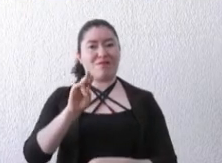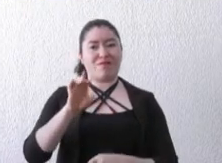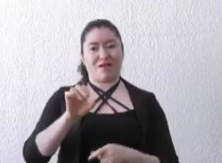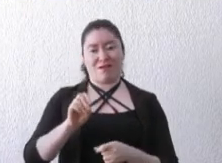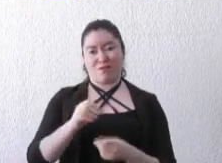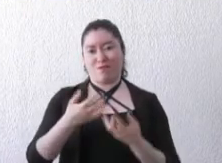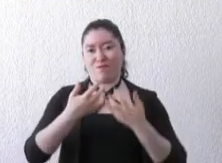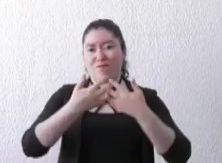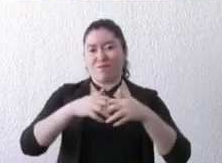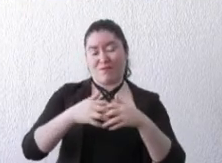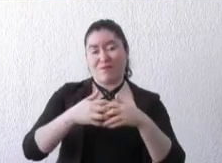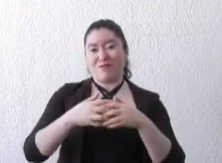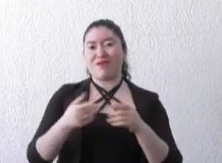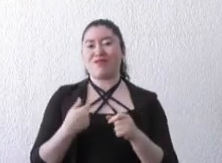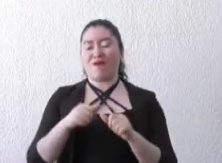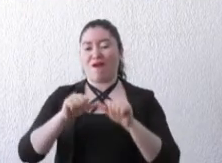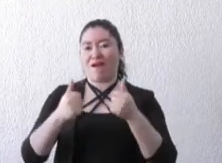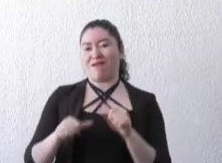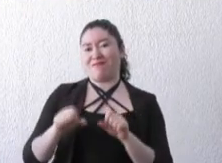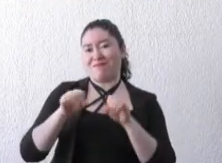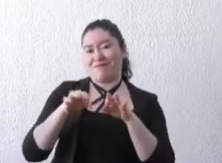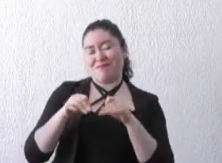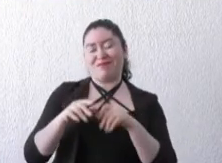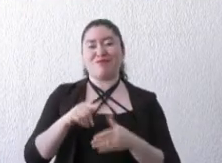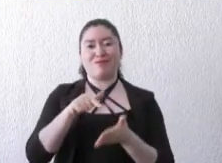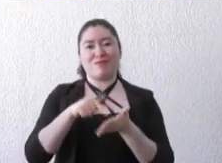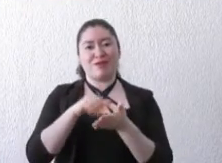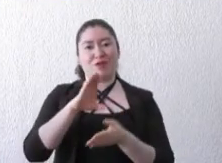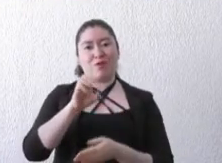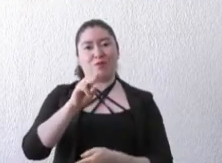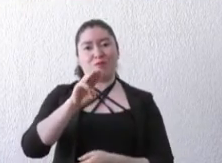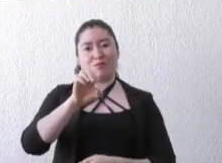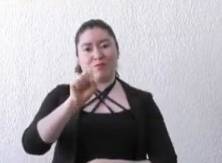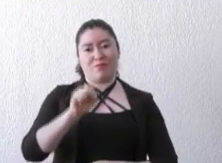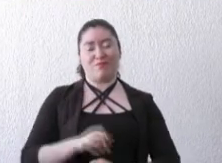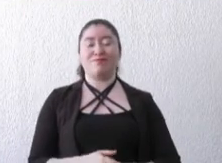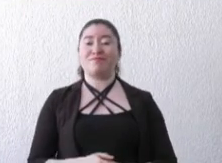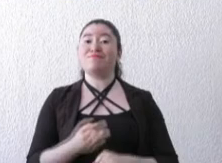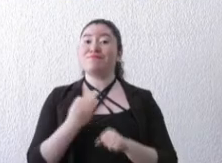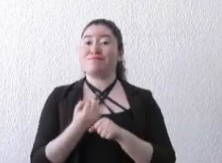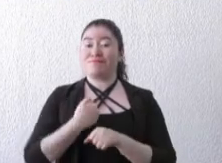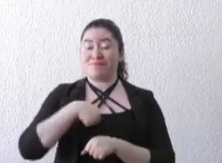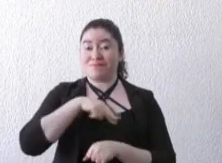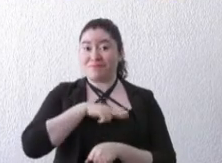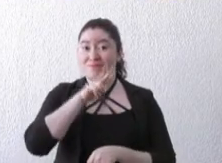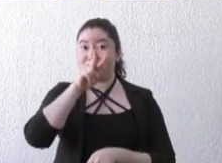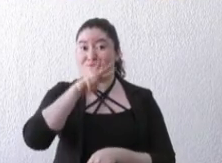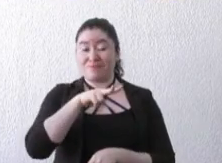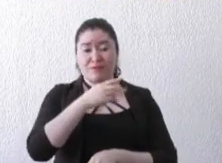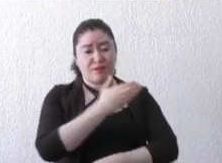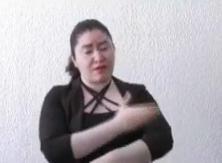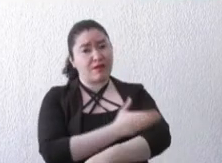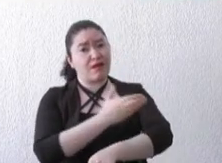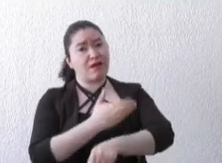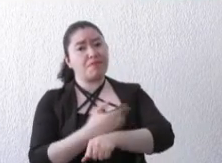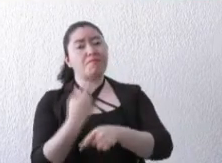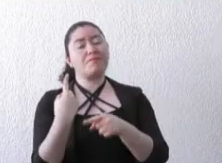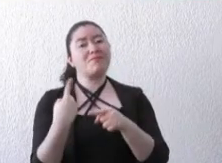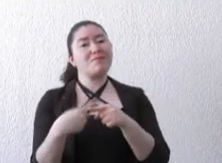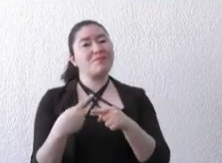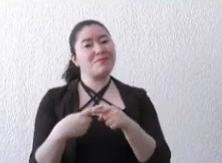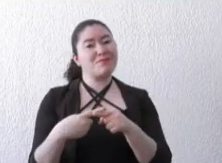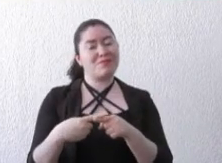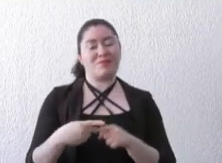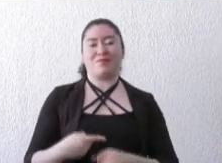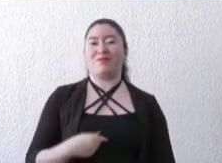y Oficios Faro Cosmos. Es por eso que nos honra y distingue con su presencia el alcalde de